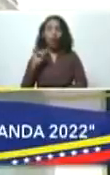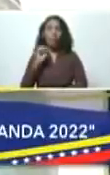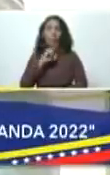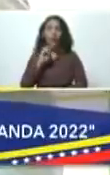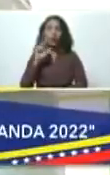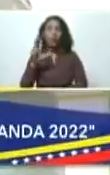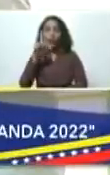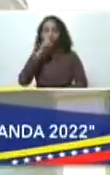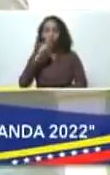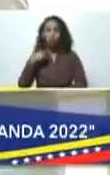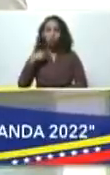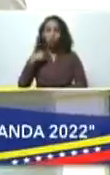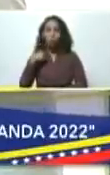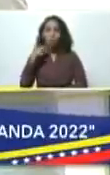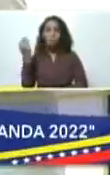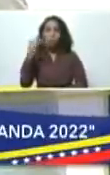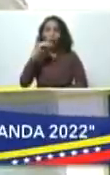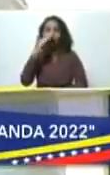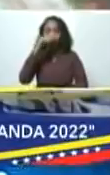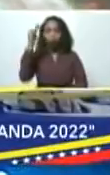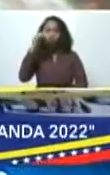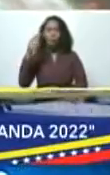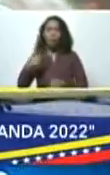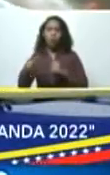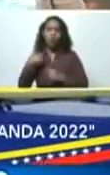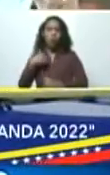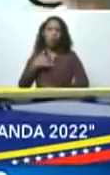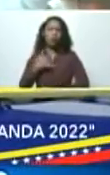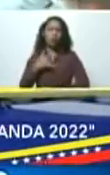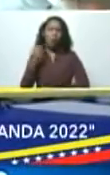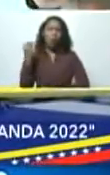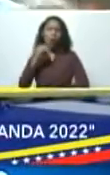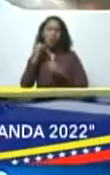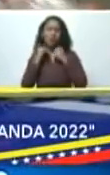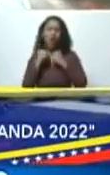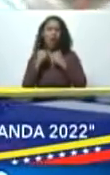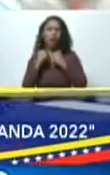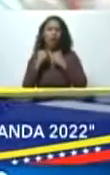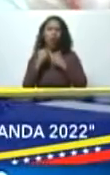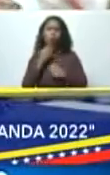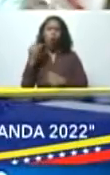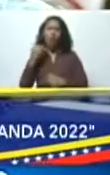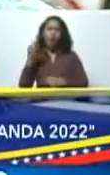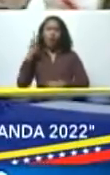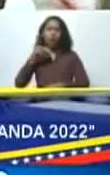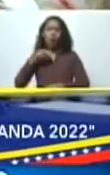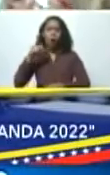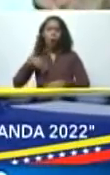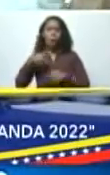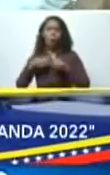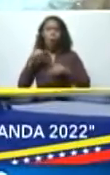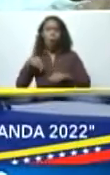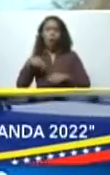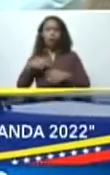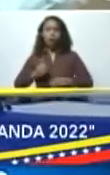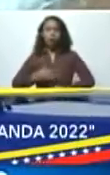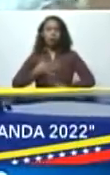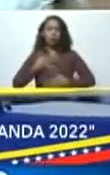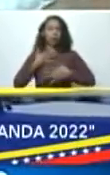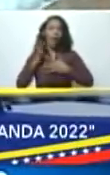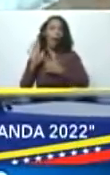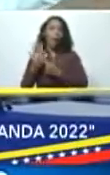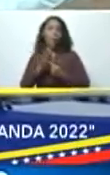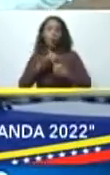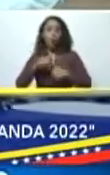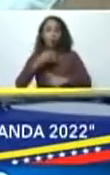23 años, te llevo. Pero yo me siento más duro, más fuerte y más joven que nunca hoy por hoy, inspirado en el ejemplo